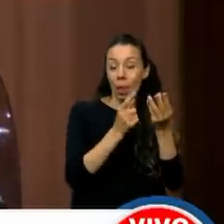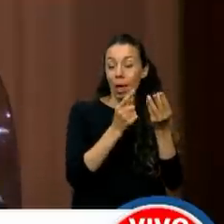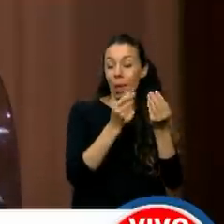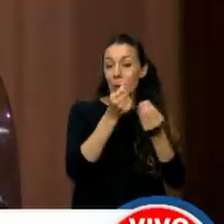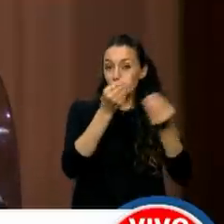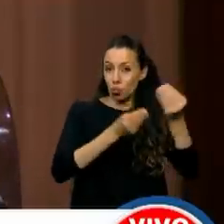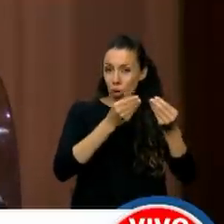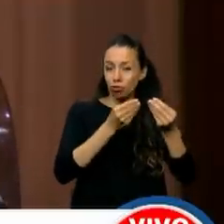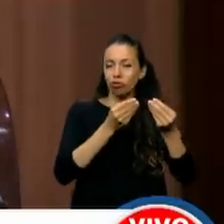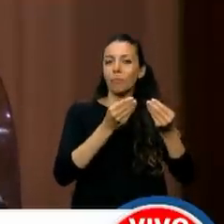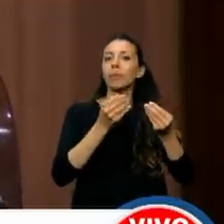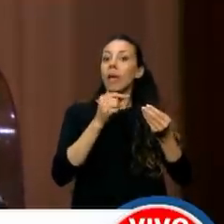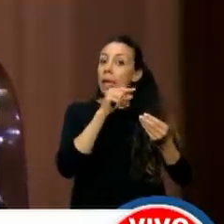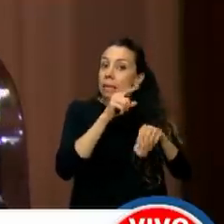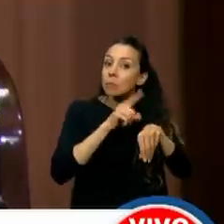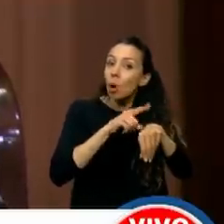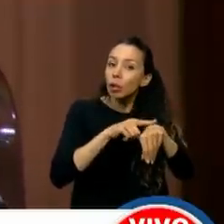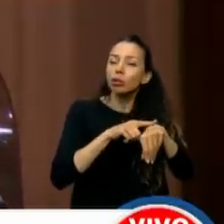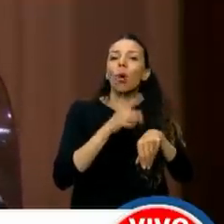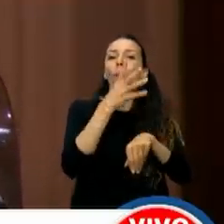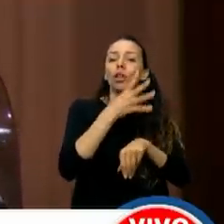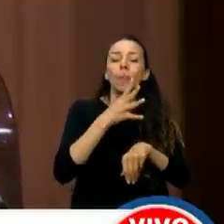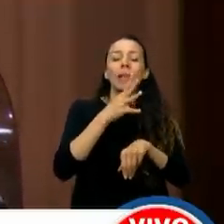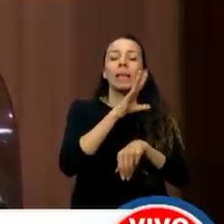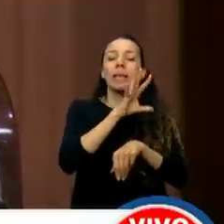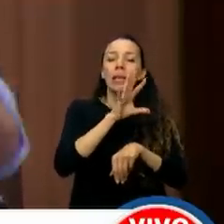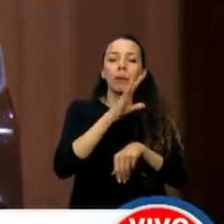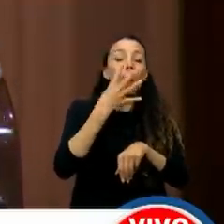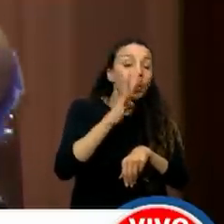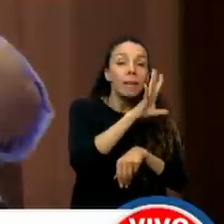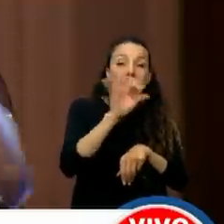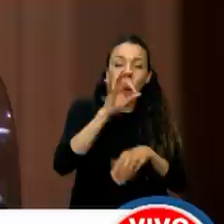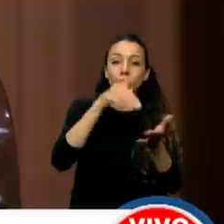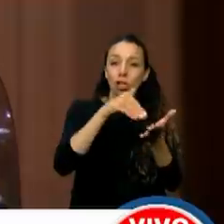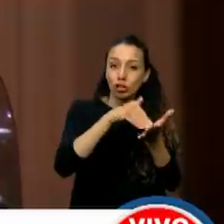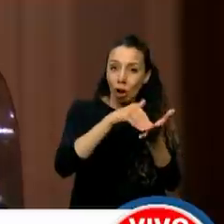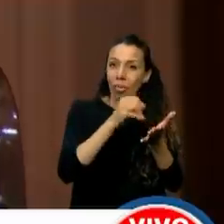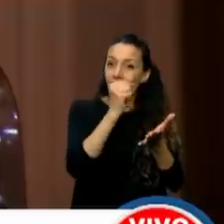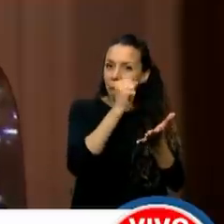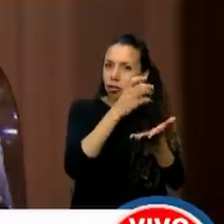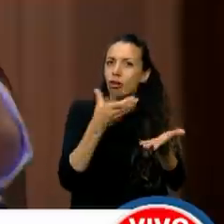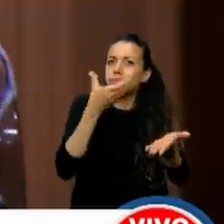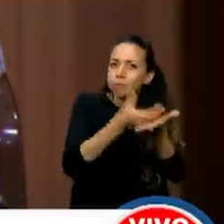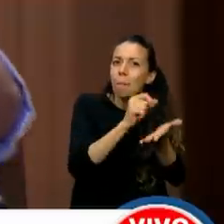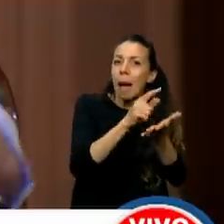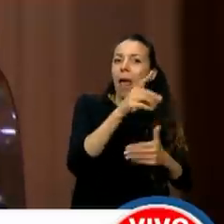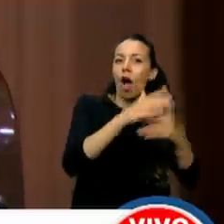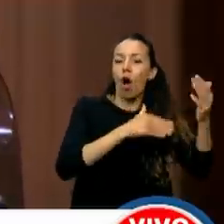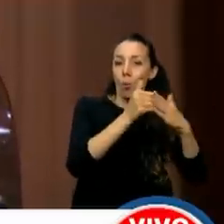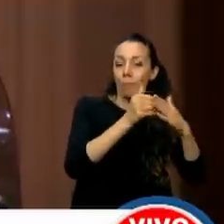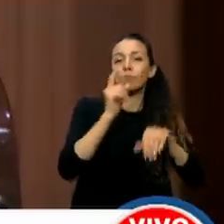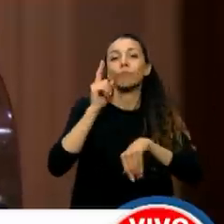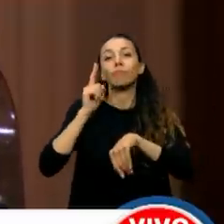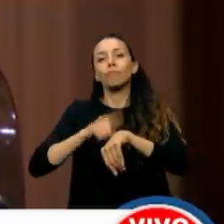obras cerca de 4500 millones de pesos cuando tratamos el presupuesto pudimos conseguir obras por